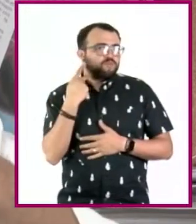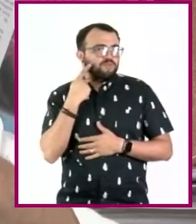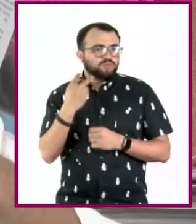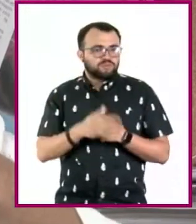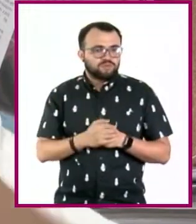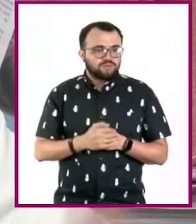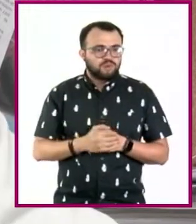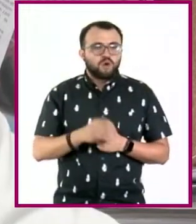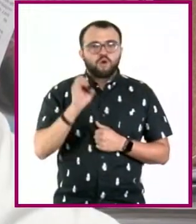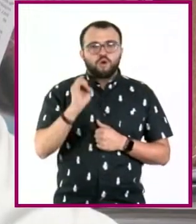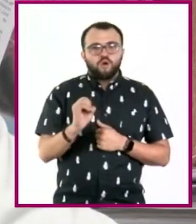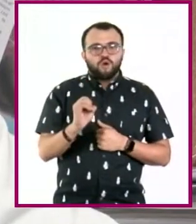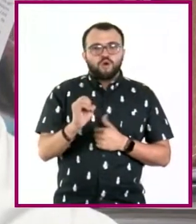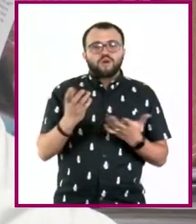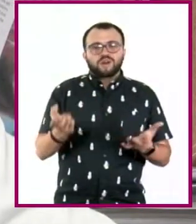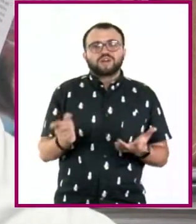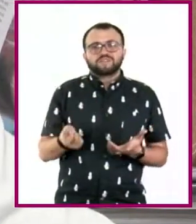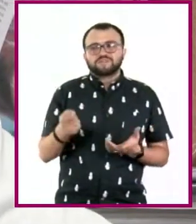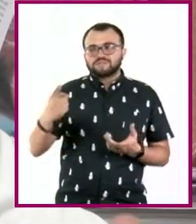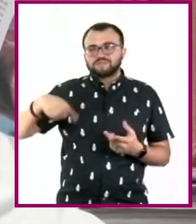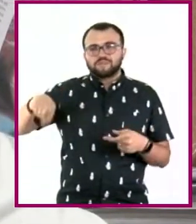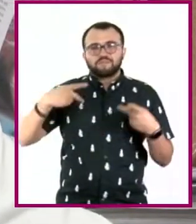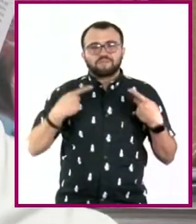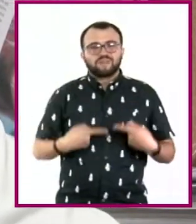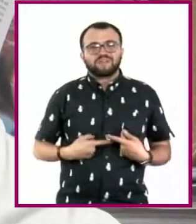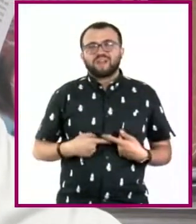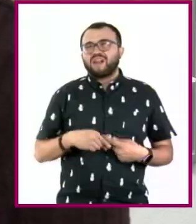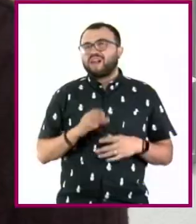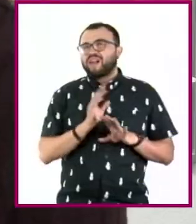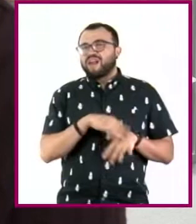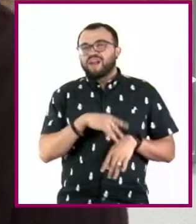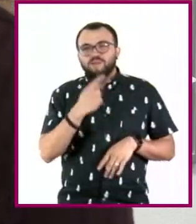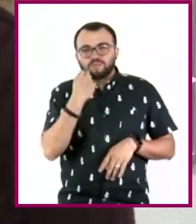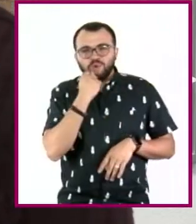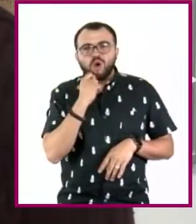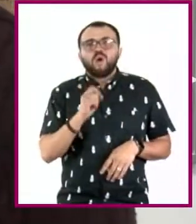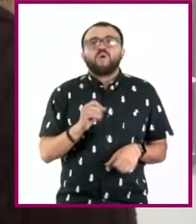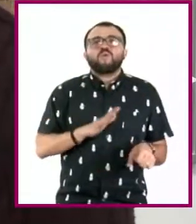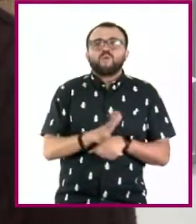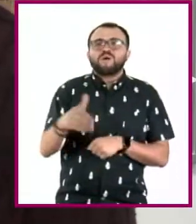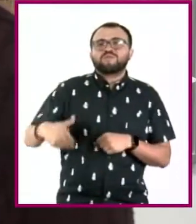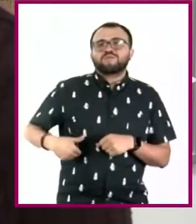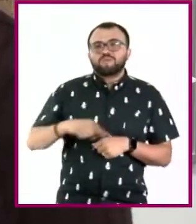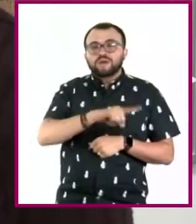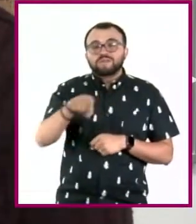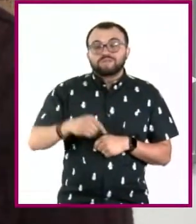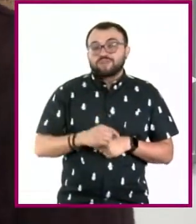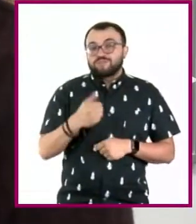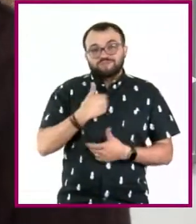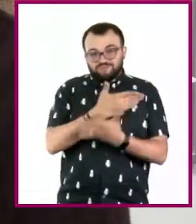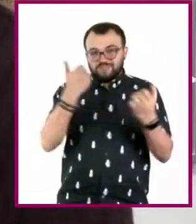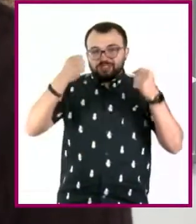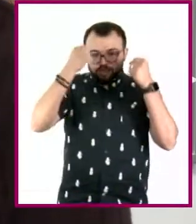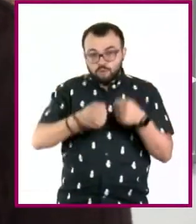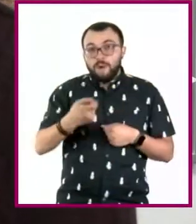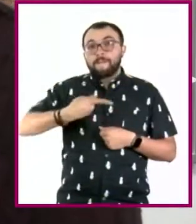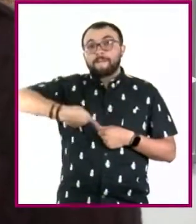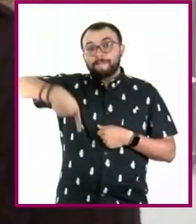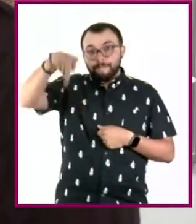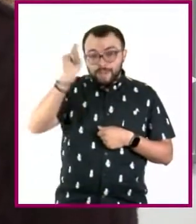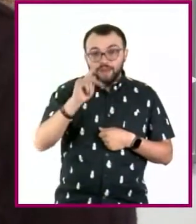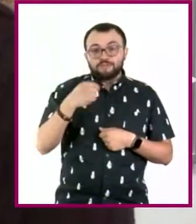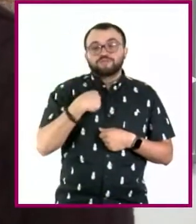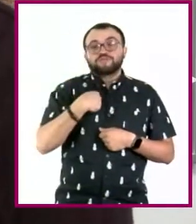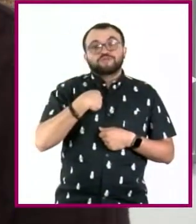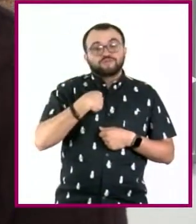públicas? ¿O de indiferencia? ¿O a qué se puede atribuir? No estoy segura, pero estoy de acuerdo en que atender los